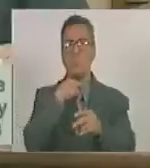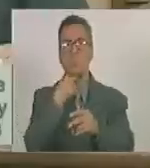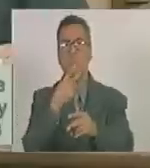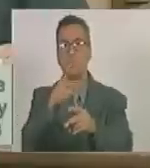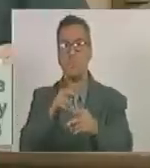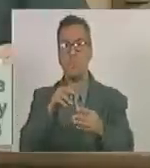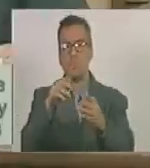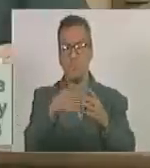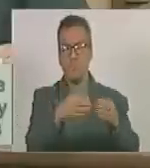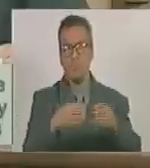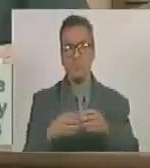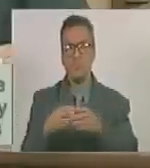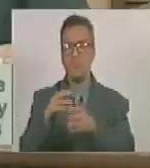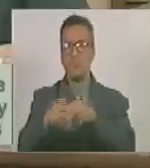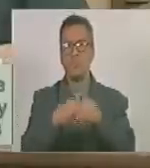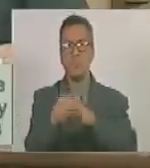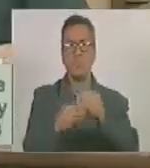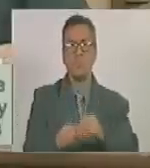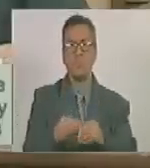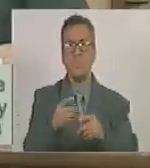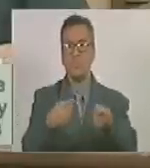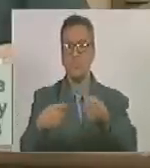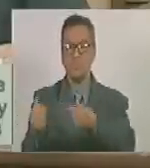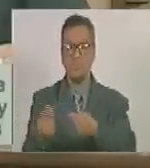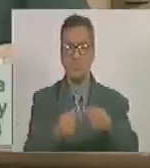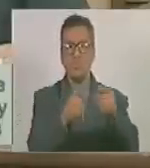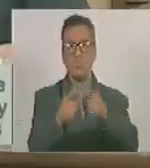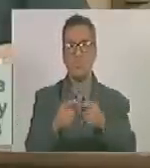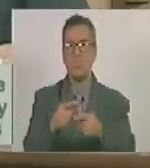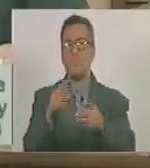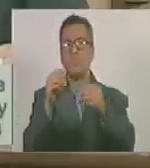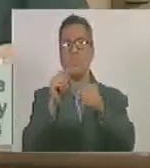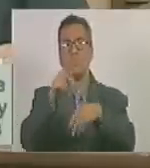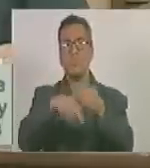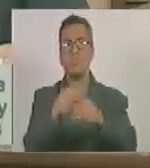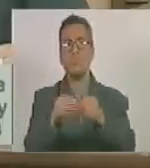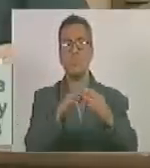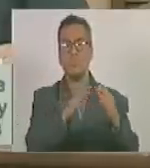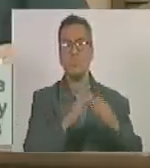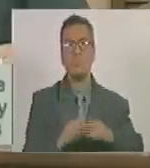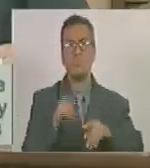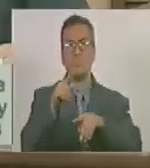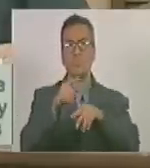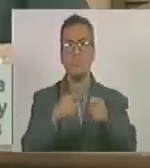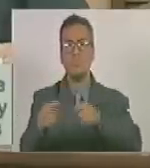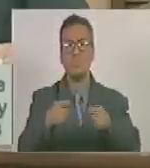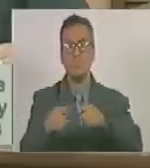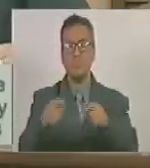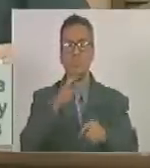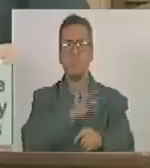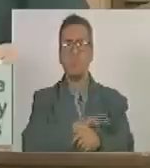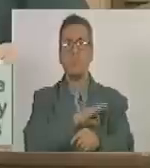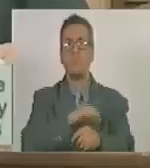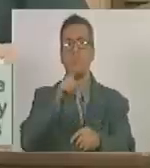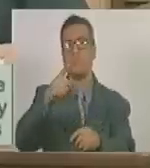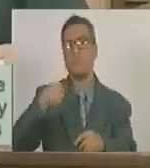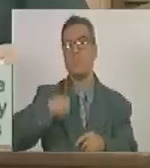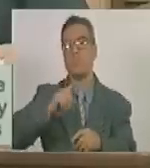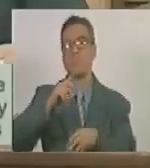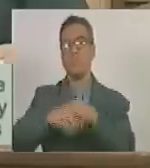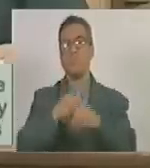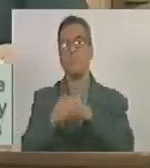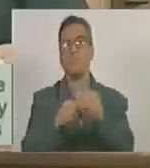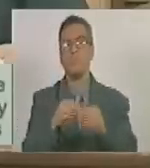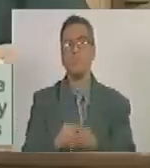de las unidades ejecutiva, administrativa y financiera comunitaria y de Contraloría Social se realizará